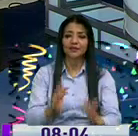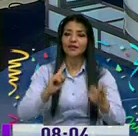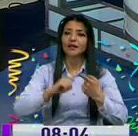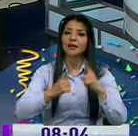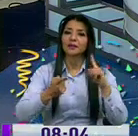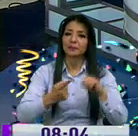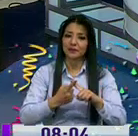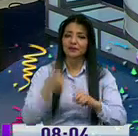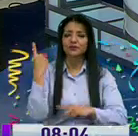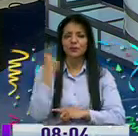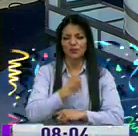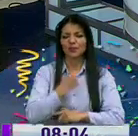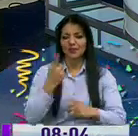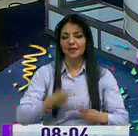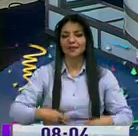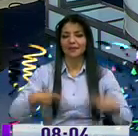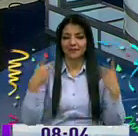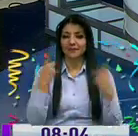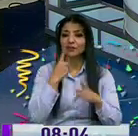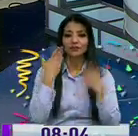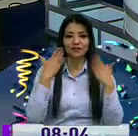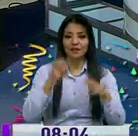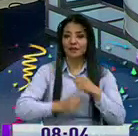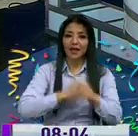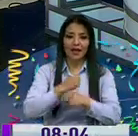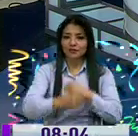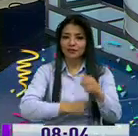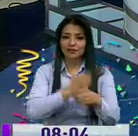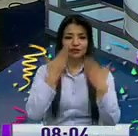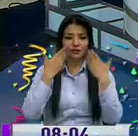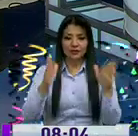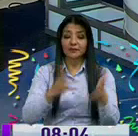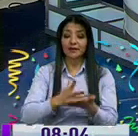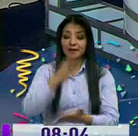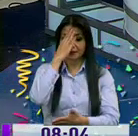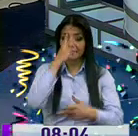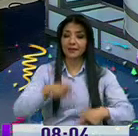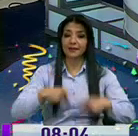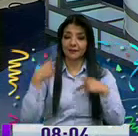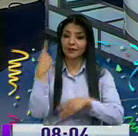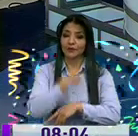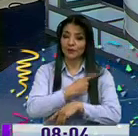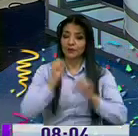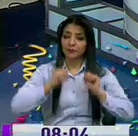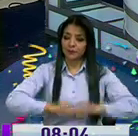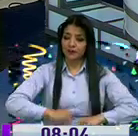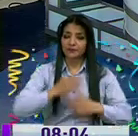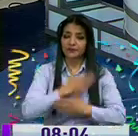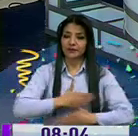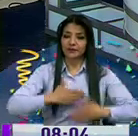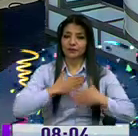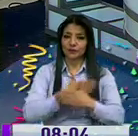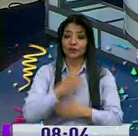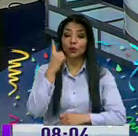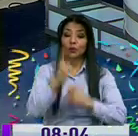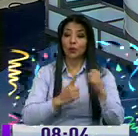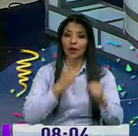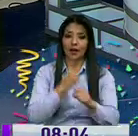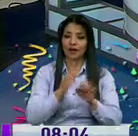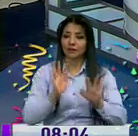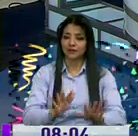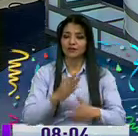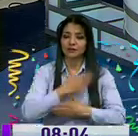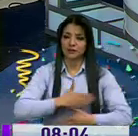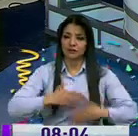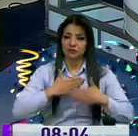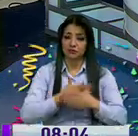vida. Nunca sabemos cuánto vamos a vivir. Exactamente. Y hay que aprender a vivirlos, como yo les digo, un día a la vez, un año a la vez. Sí, hay la virtud